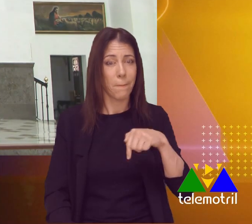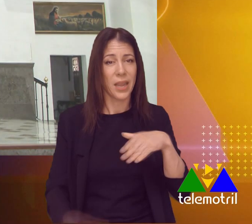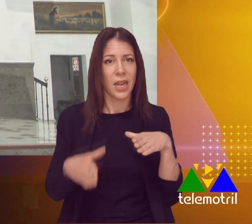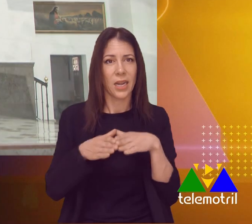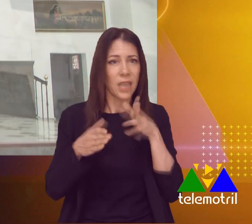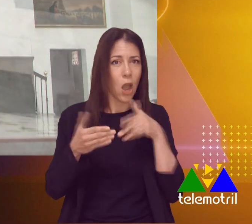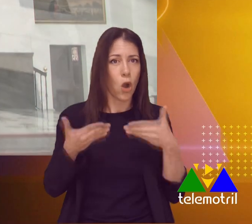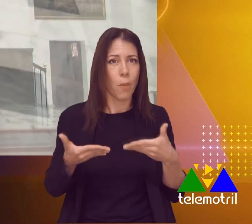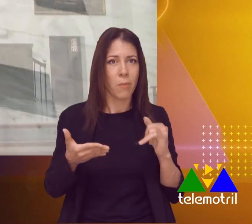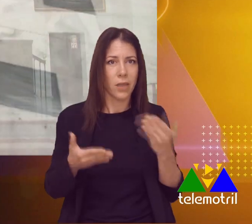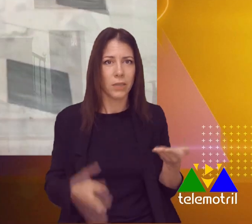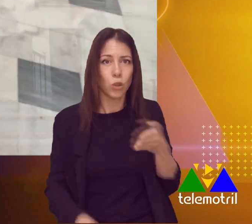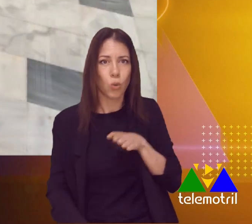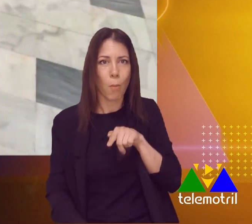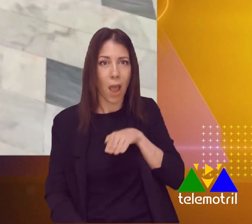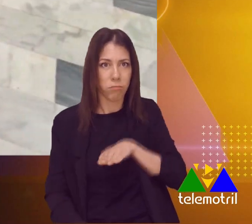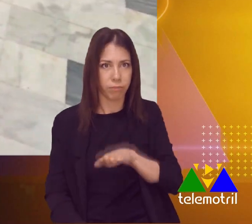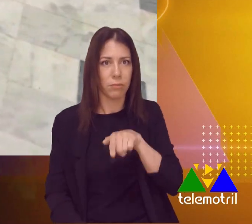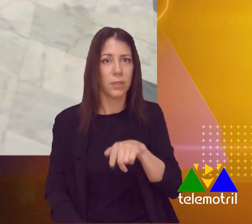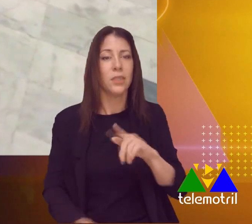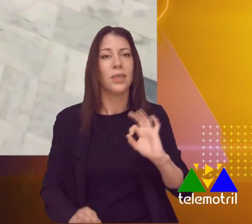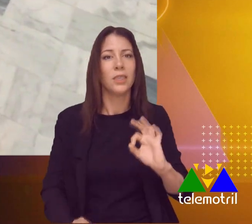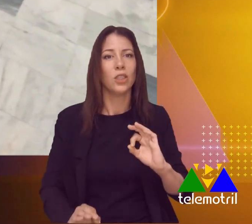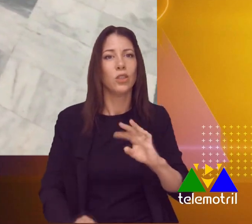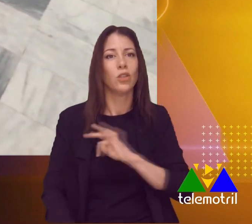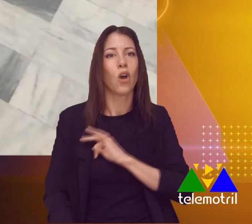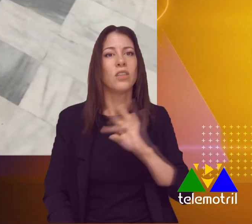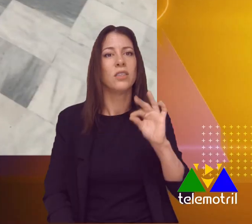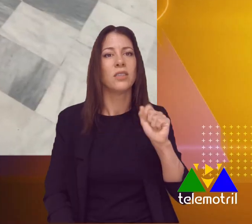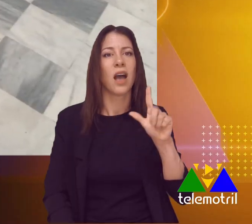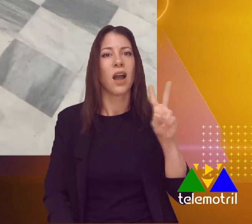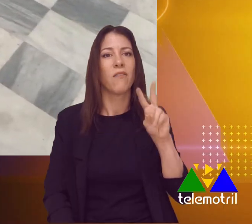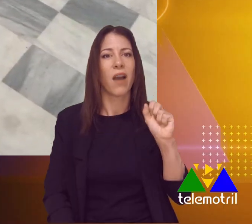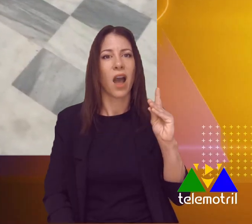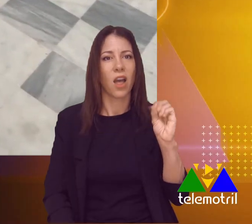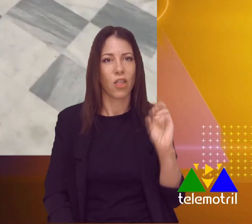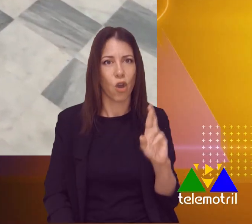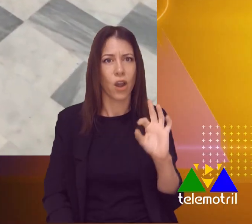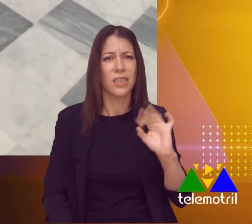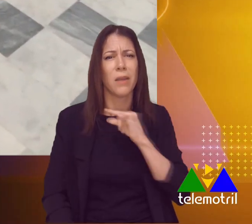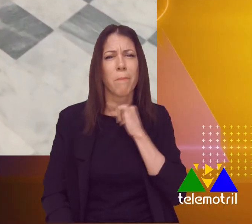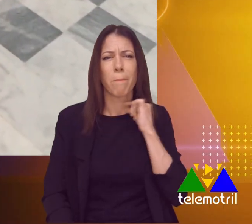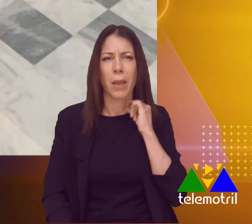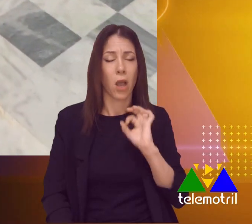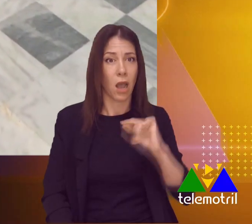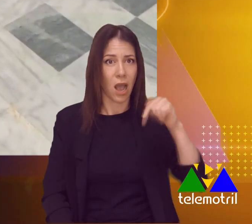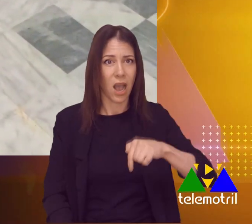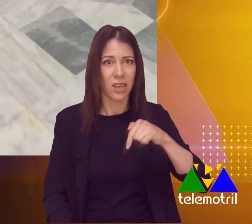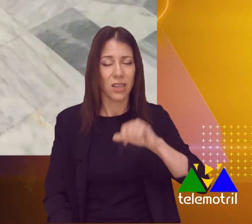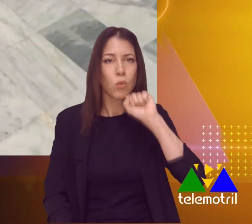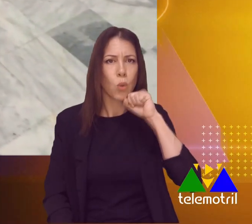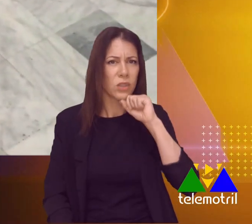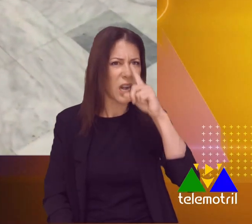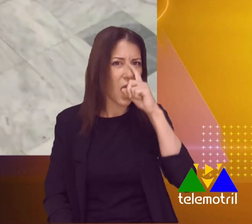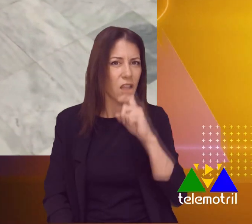tenemos ahora mismo la tumba de don Salvador, que fue el párroco y vicario de Motril, pues indudablemente